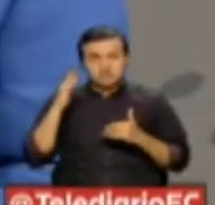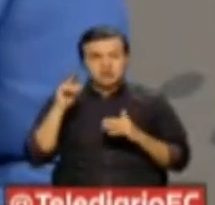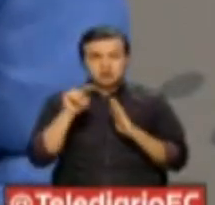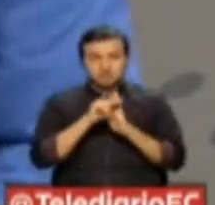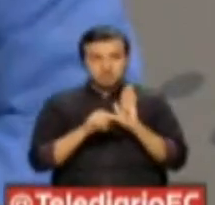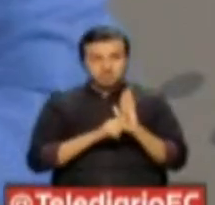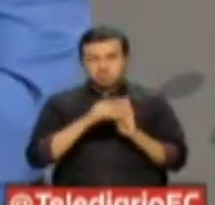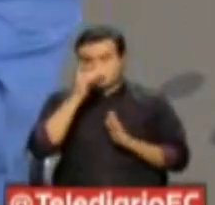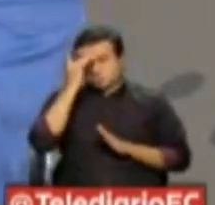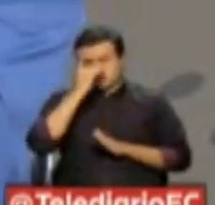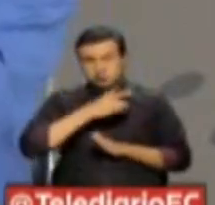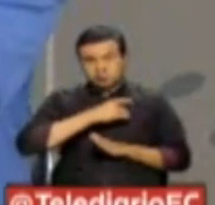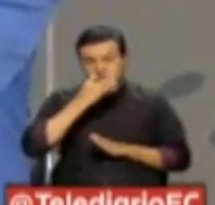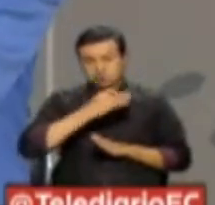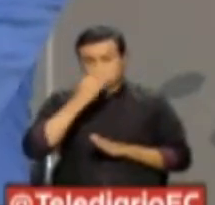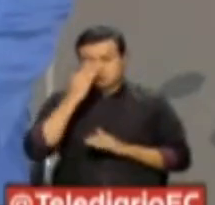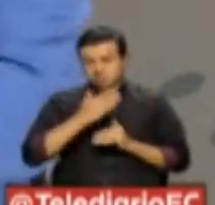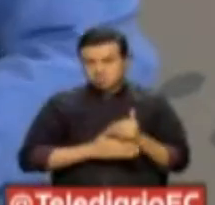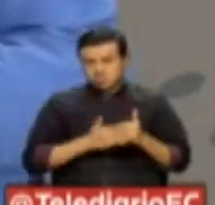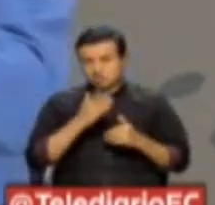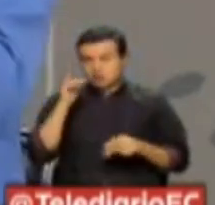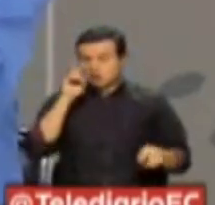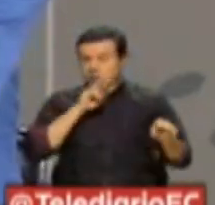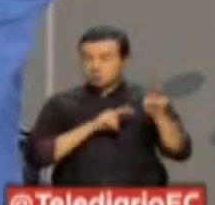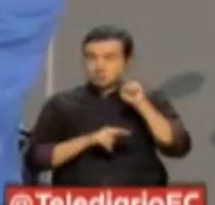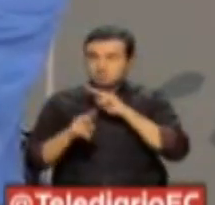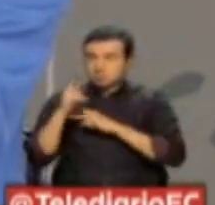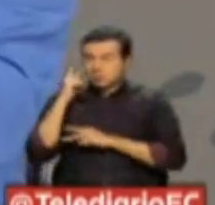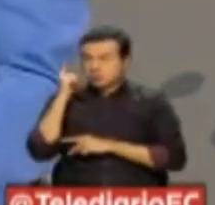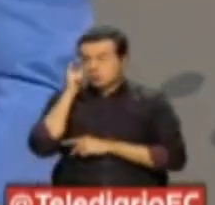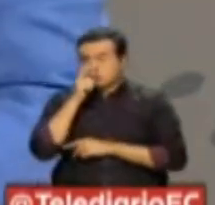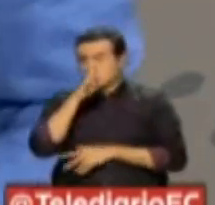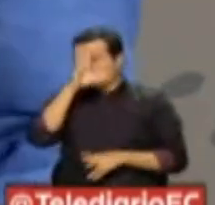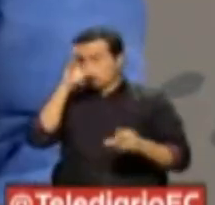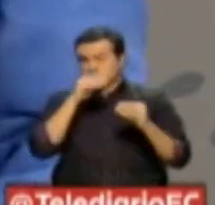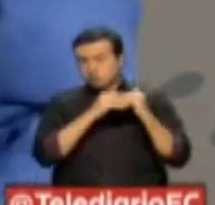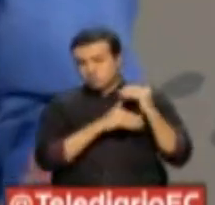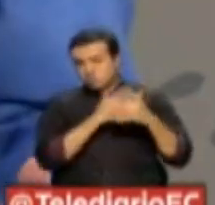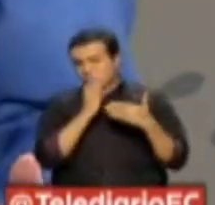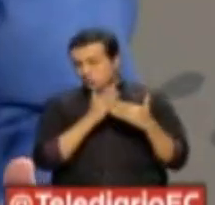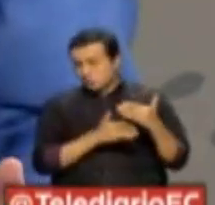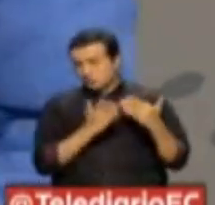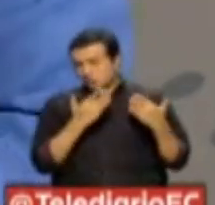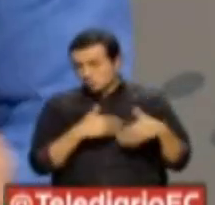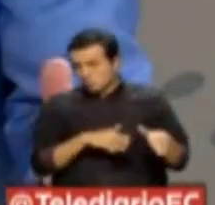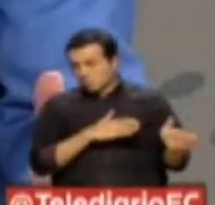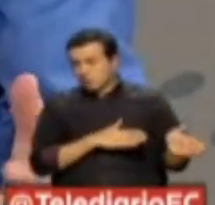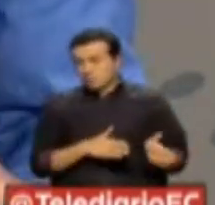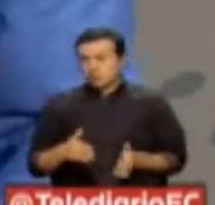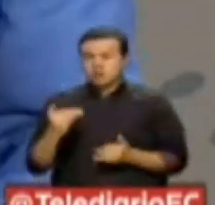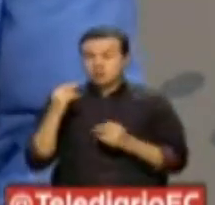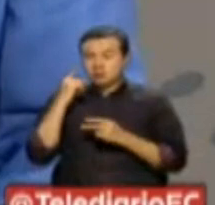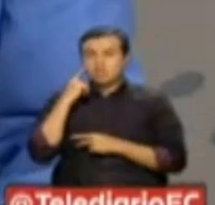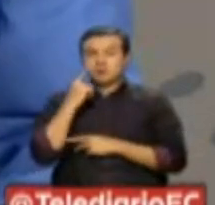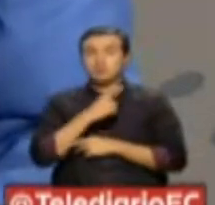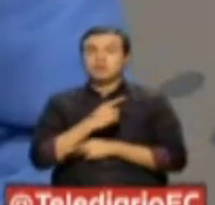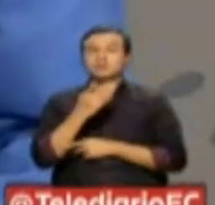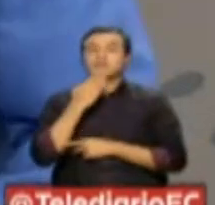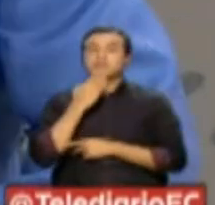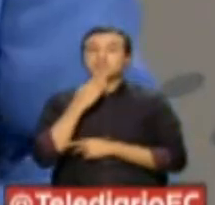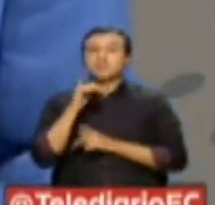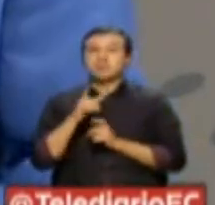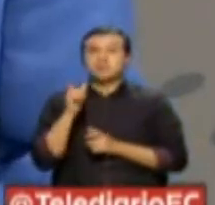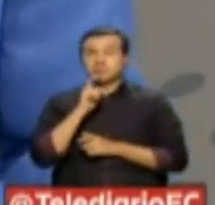la resolución que llamaba a evaluar a auditar todo este proceso y hoy por hoy lo que tenemos son